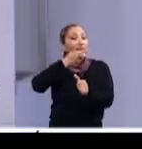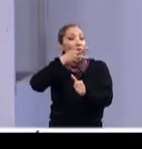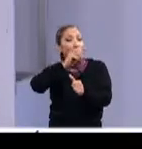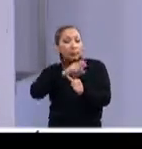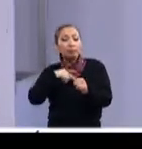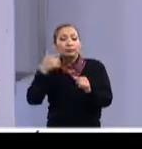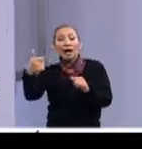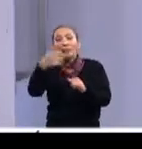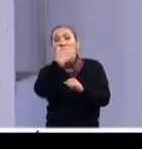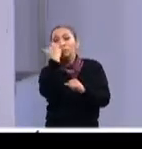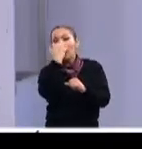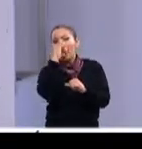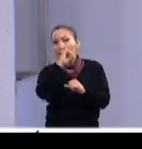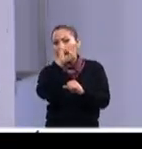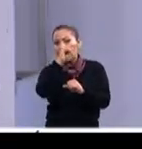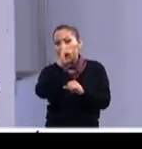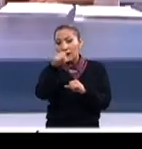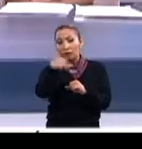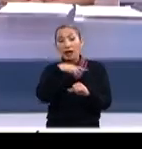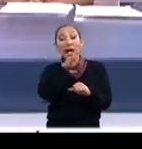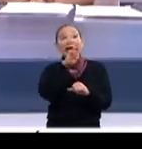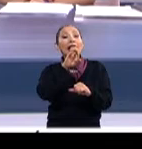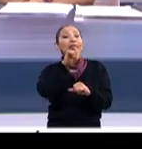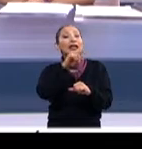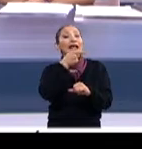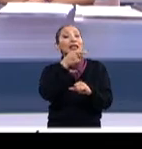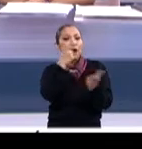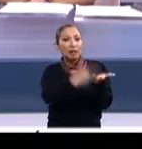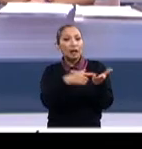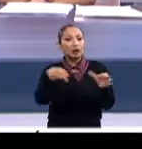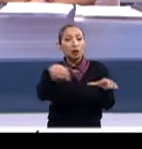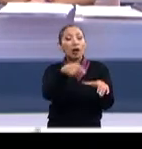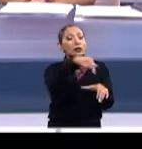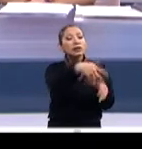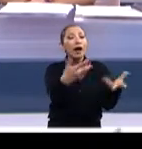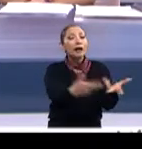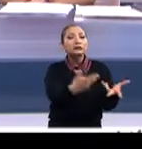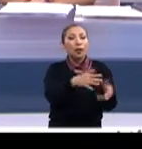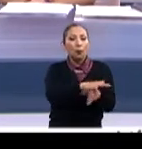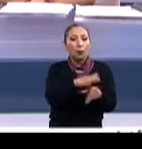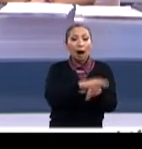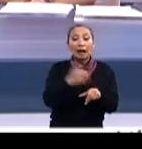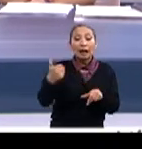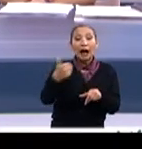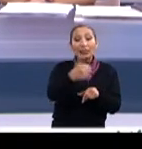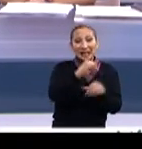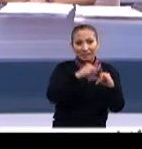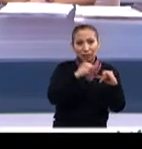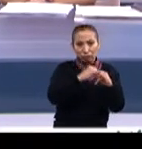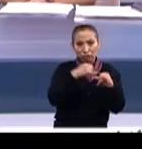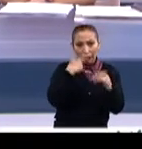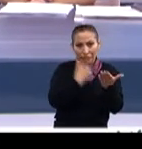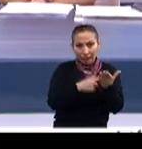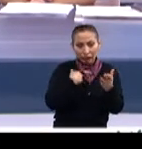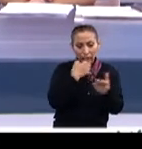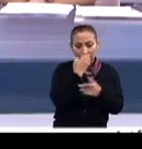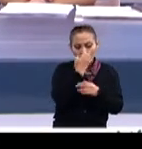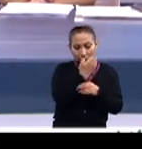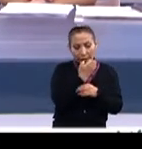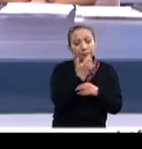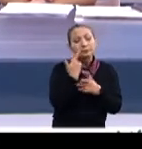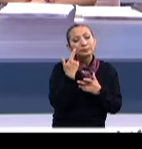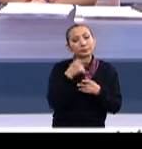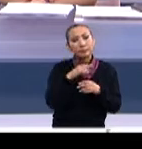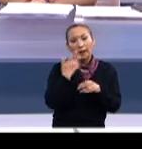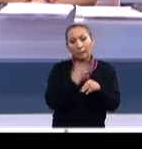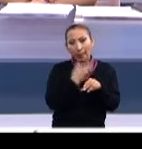del Instituto Politécnico Nacional tiene una red de género. Estas se dedican a llevar precisamente a cada una de las instituciones, a cada una de las escuelas